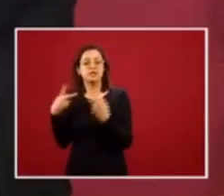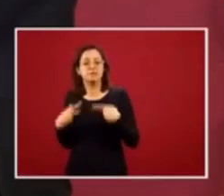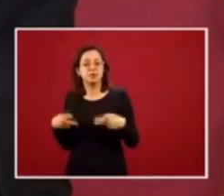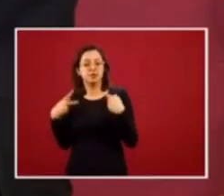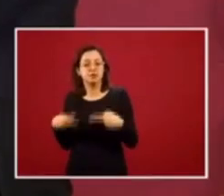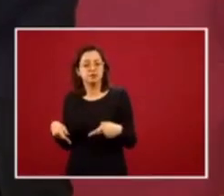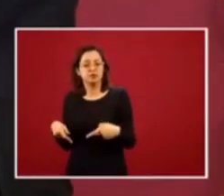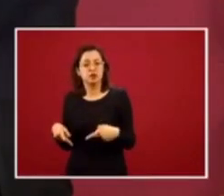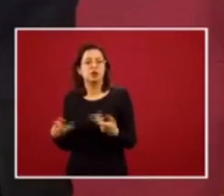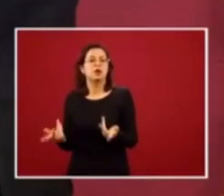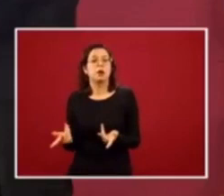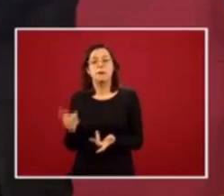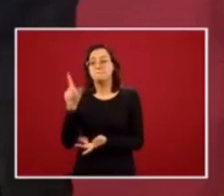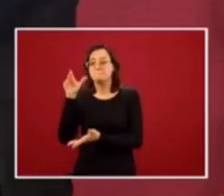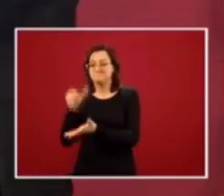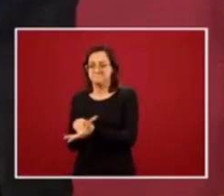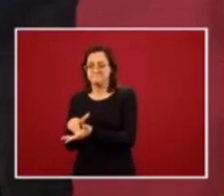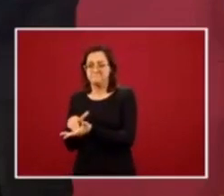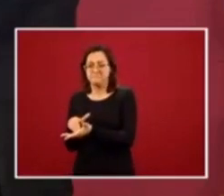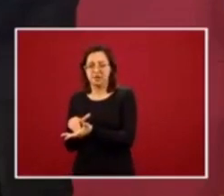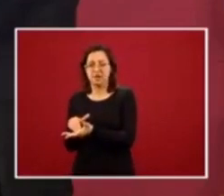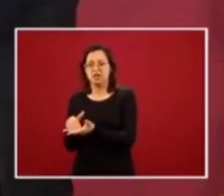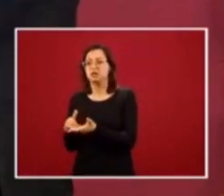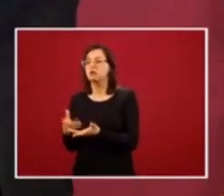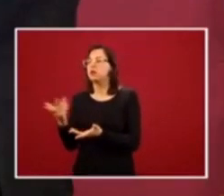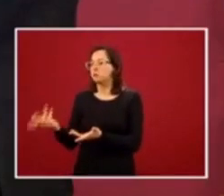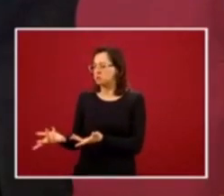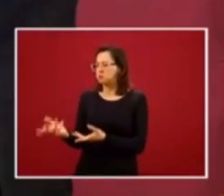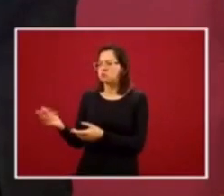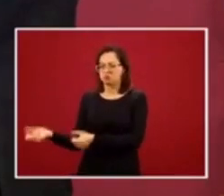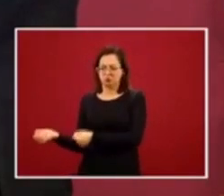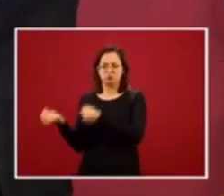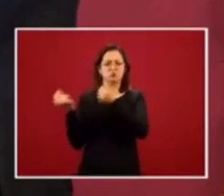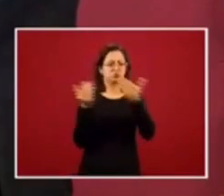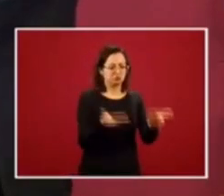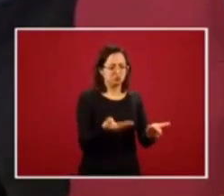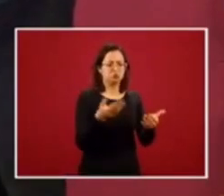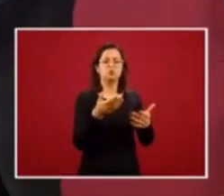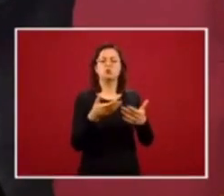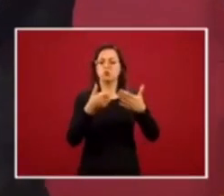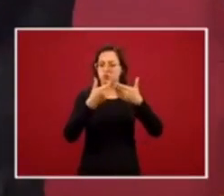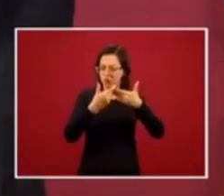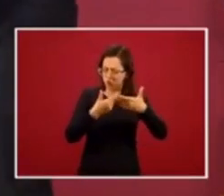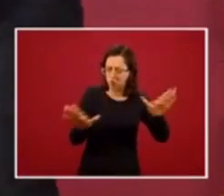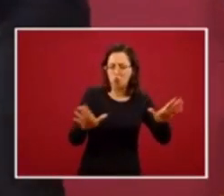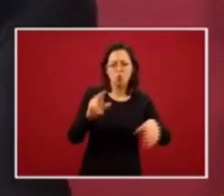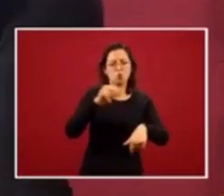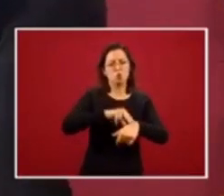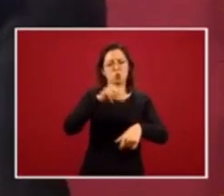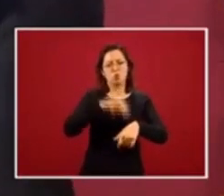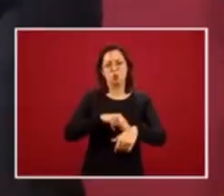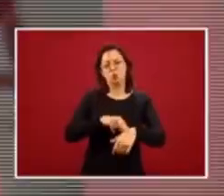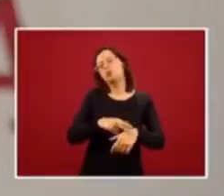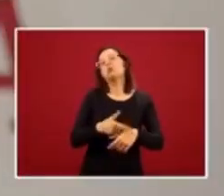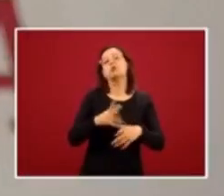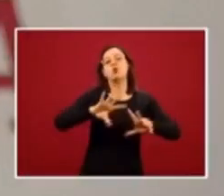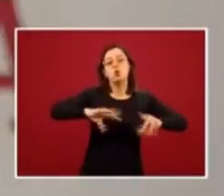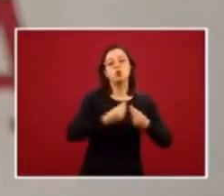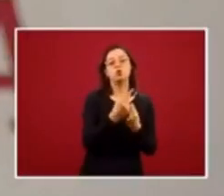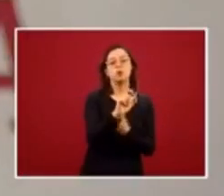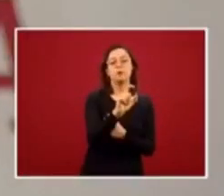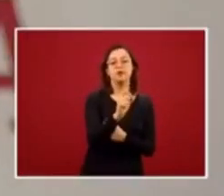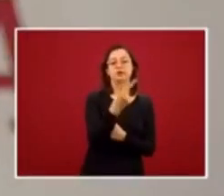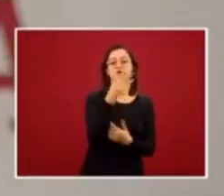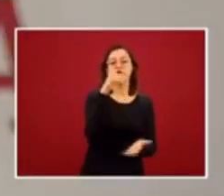en mil casos nuevos y estos casos nuevos pueden perfectamente ser absorbidos junto con los cerca de 22.000 casos de